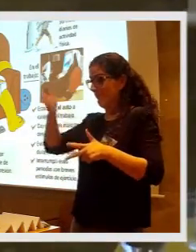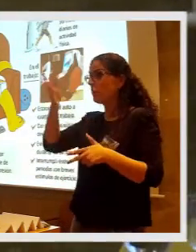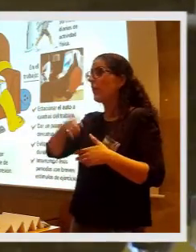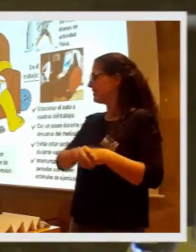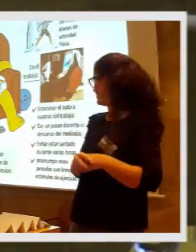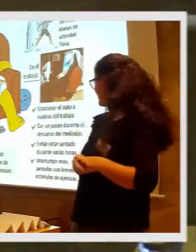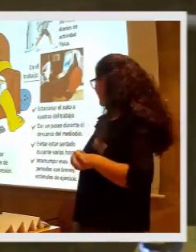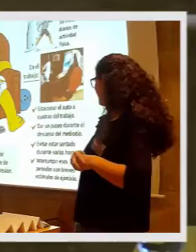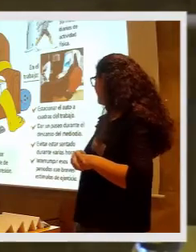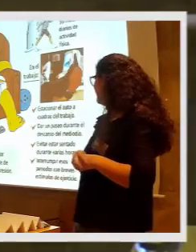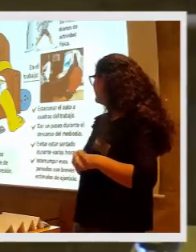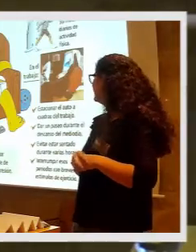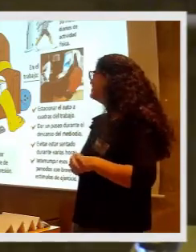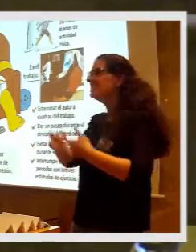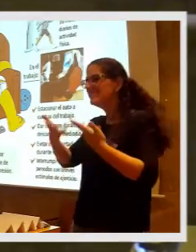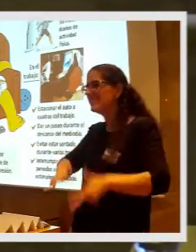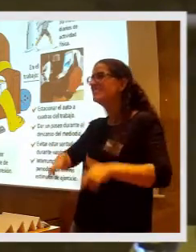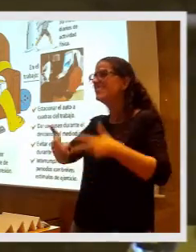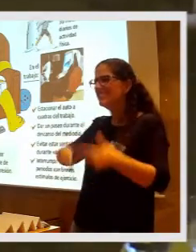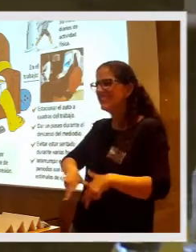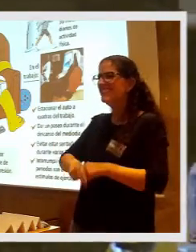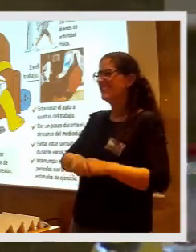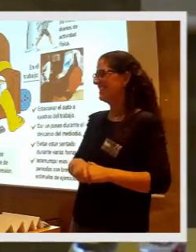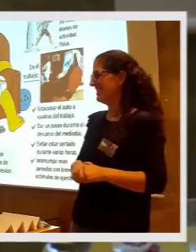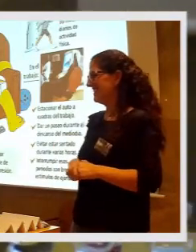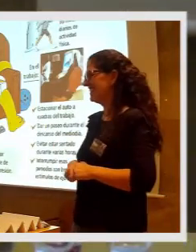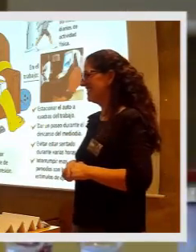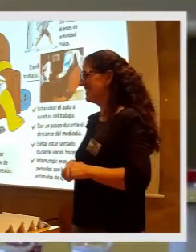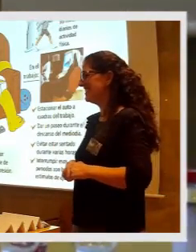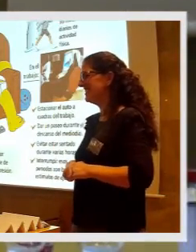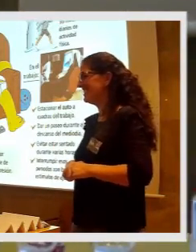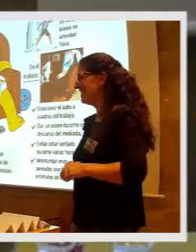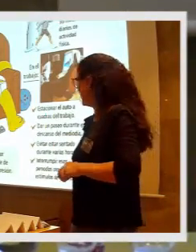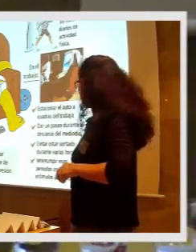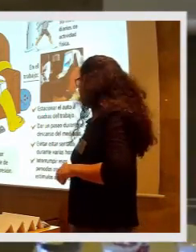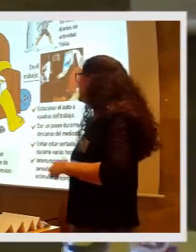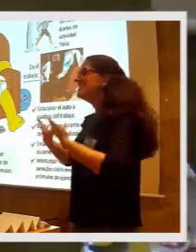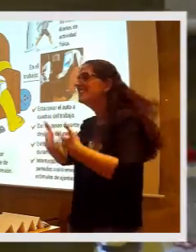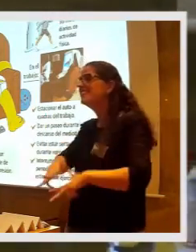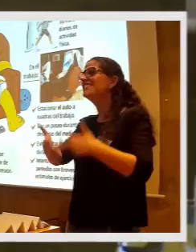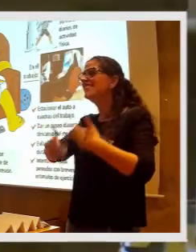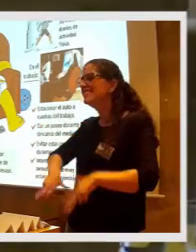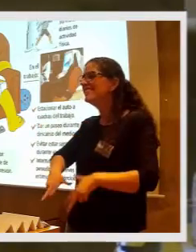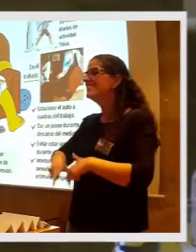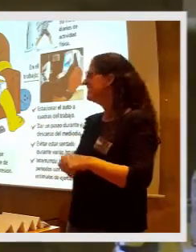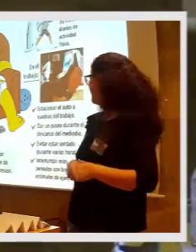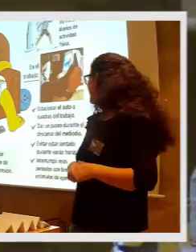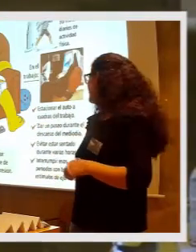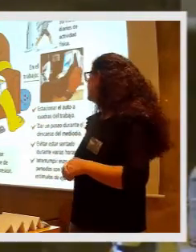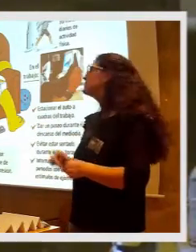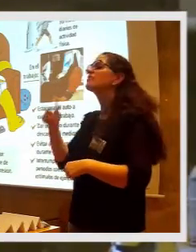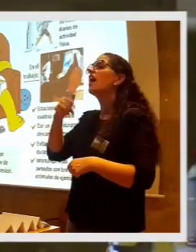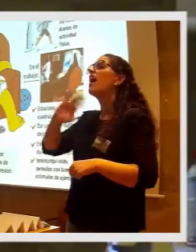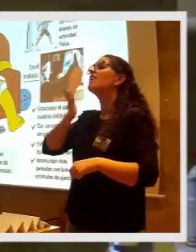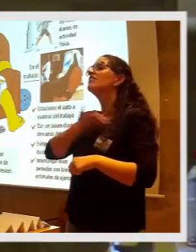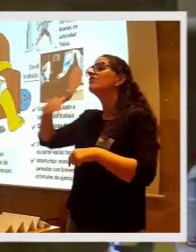el sedentarismo produce un incremento importantísimo de la enfermedad cardiovascular. Y eso lo tenemos de aquí, tenéis que salir